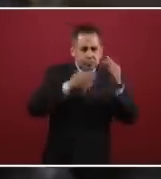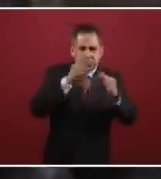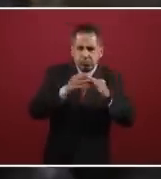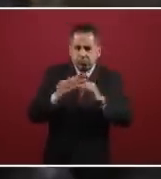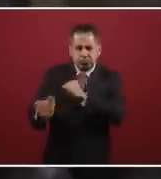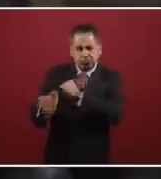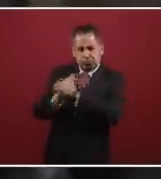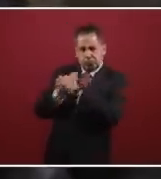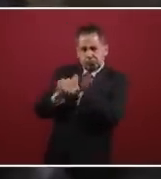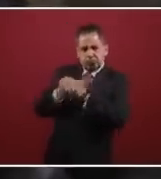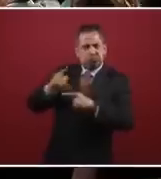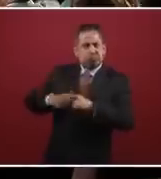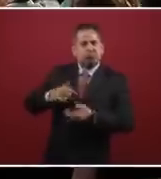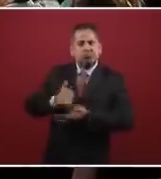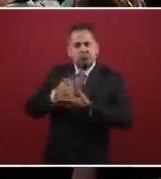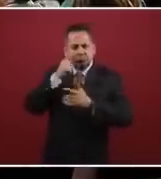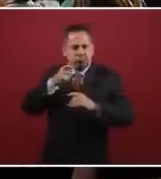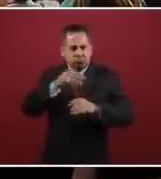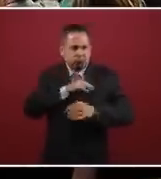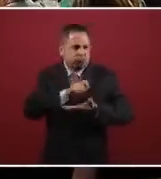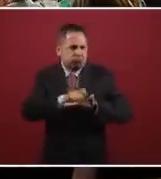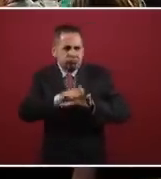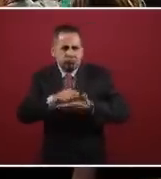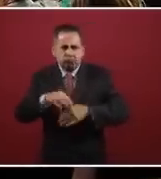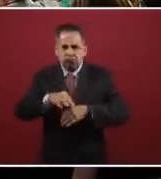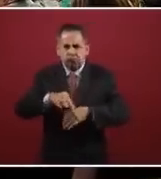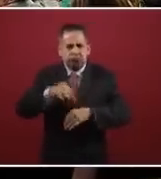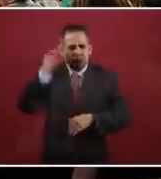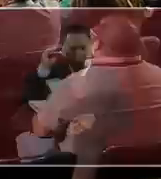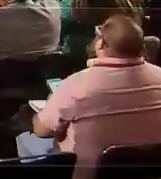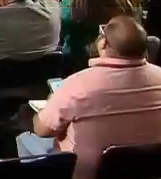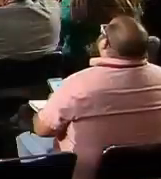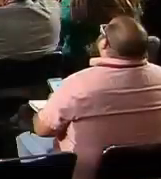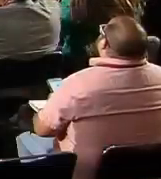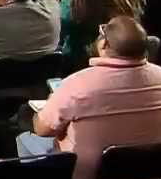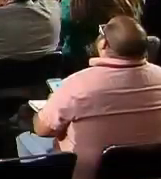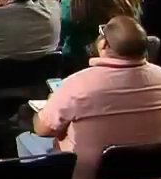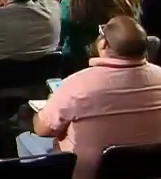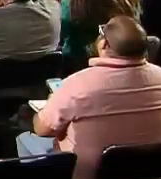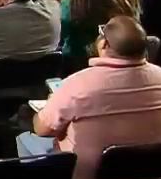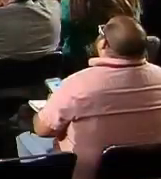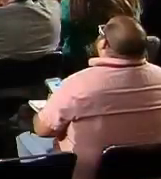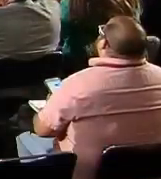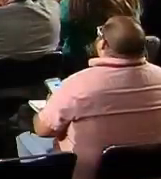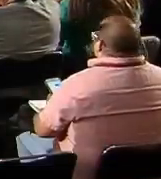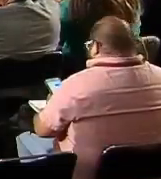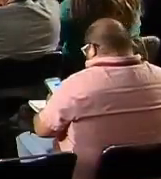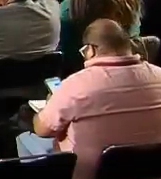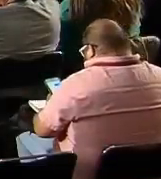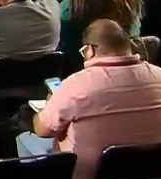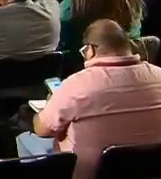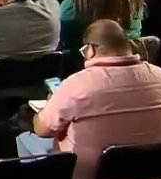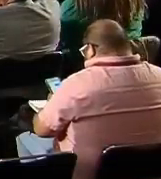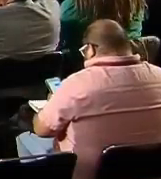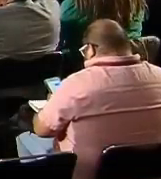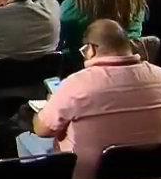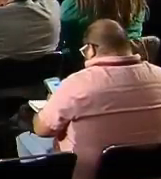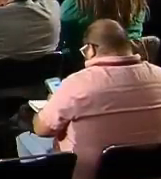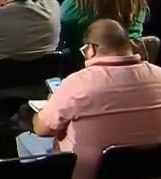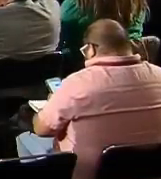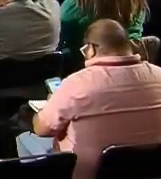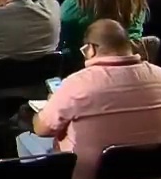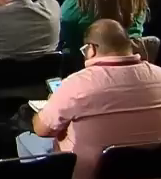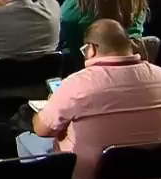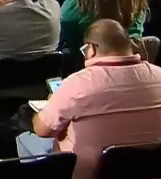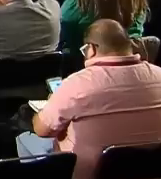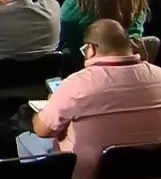periodista pueda tener una cobertura en vivo? Si bien en estas coberturas todos los periodistas, si no es que la mayoría,